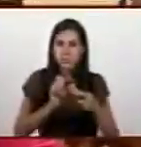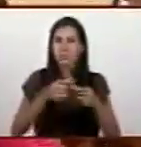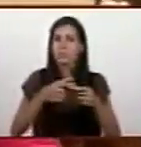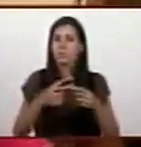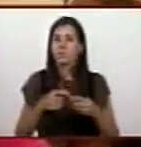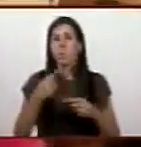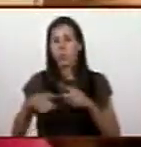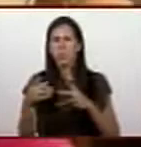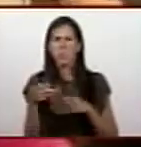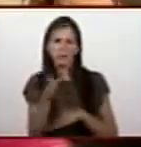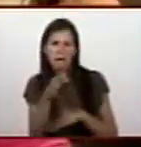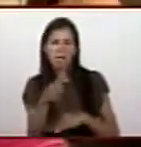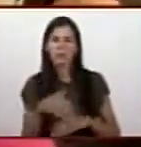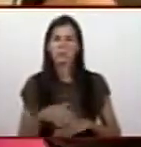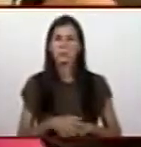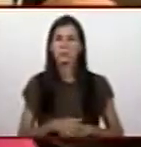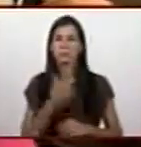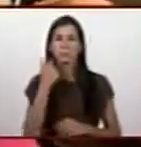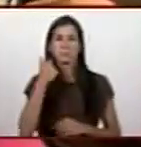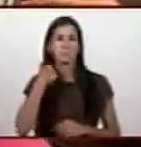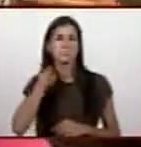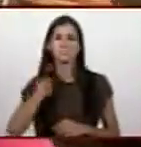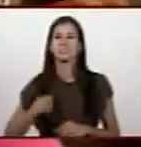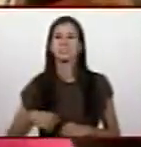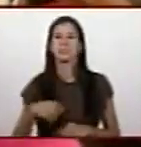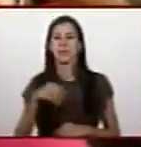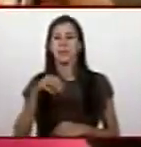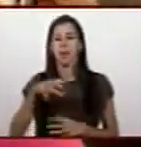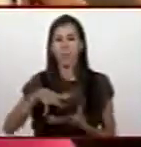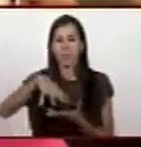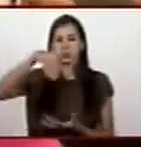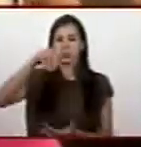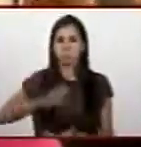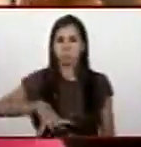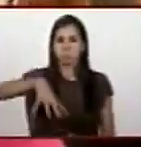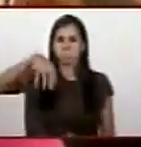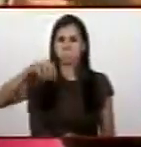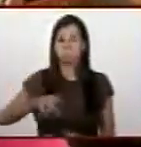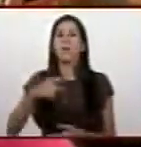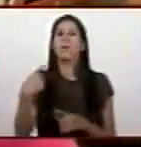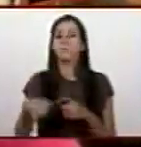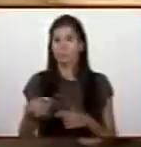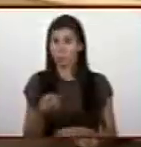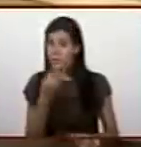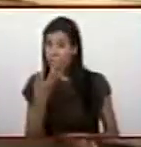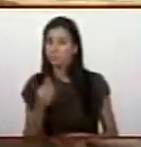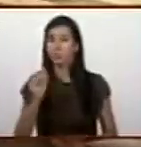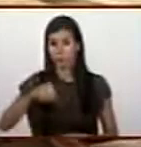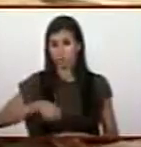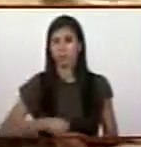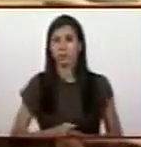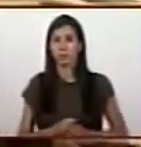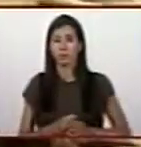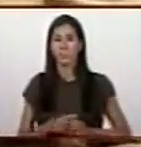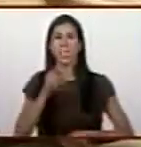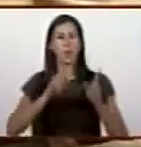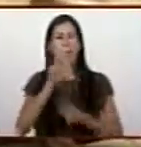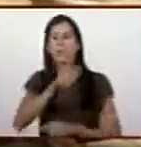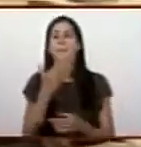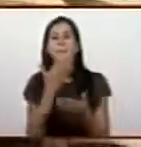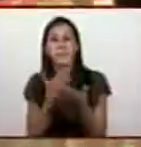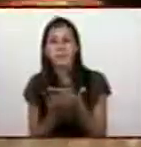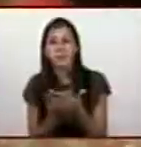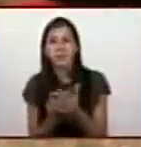otro pescadito más ahí, no sé qué, merluza. ¿Y recomienda entonces la feria? Sí. Algunos